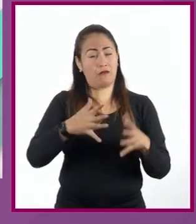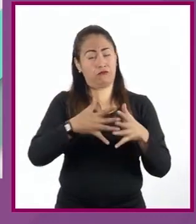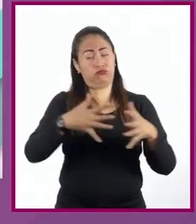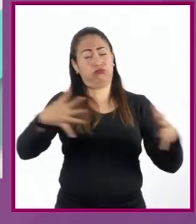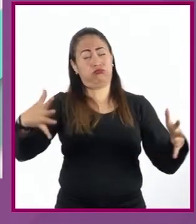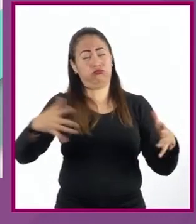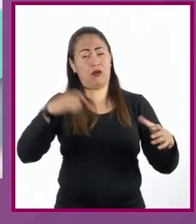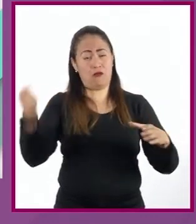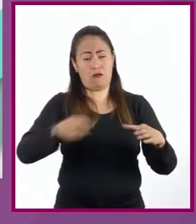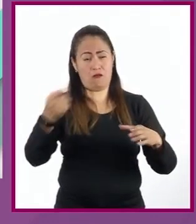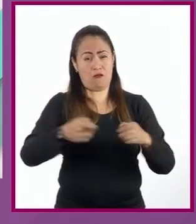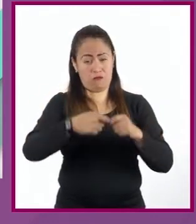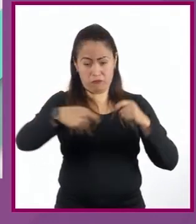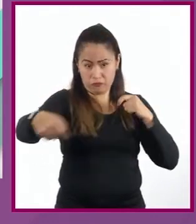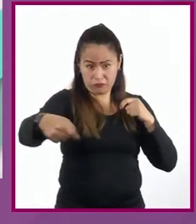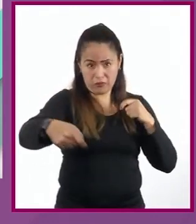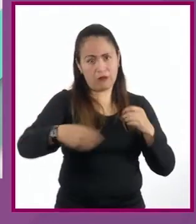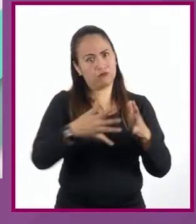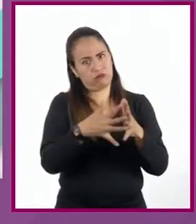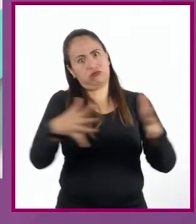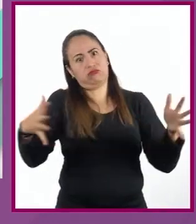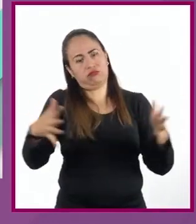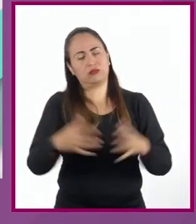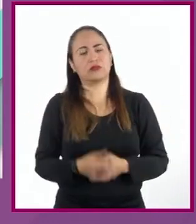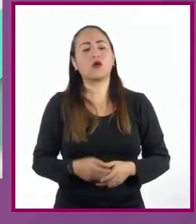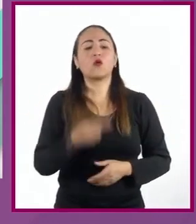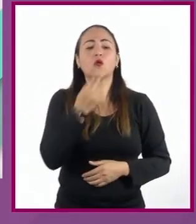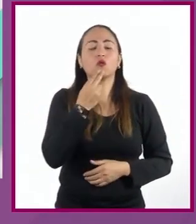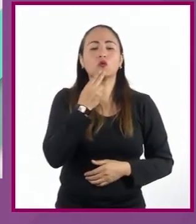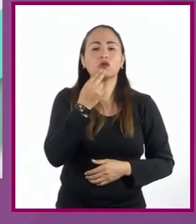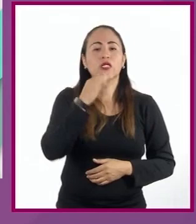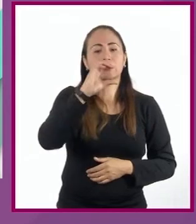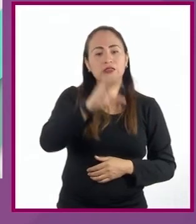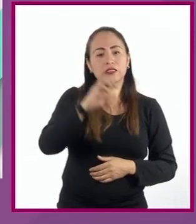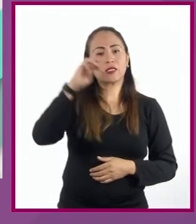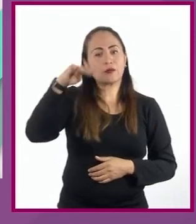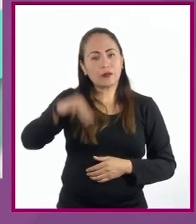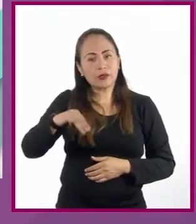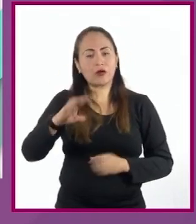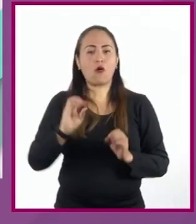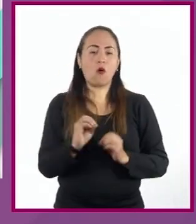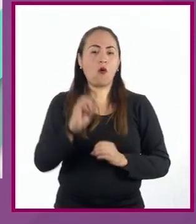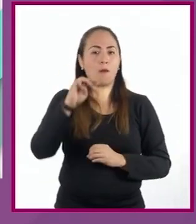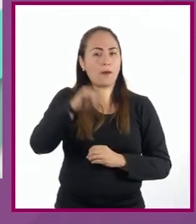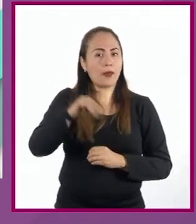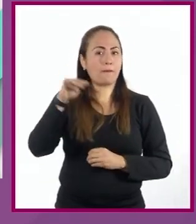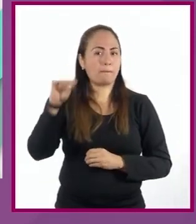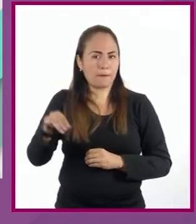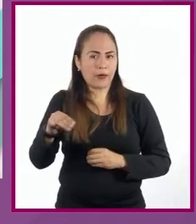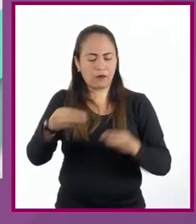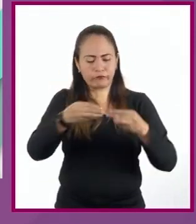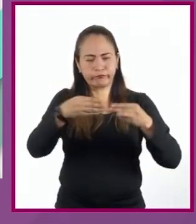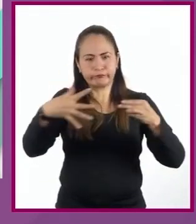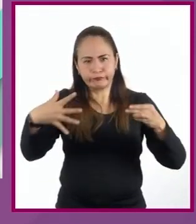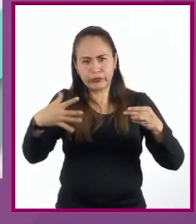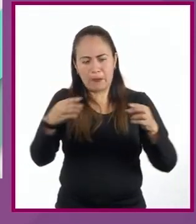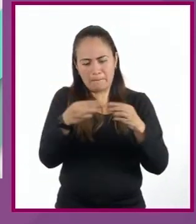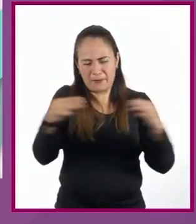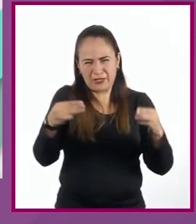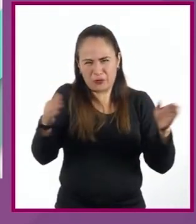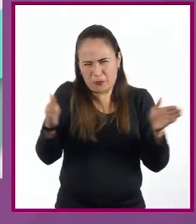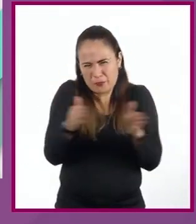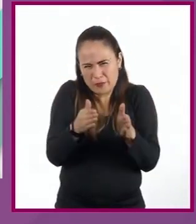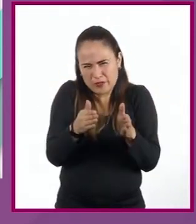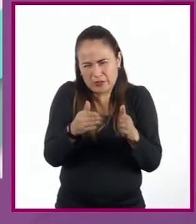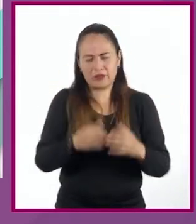lazar ganado. Por otro lado, si utilizamos el centímetro o el milímetro, submúltiplos del metro, que